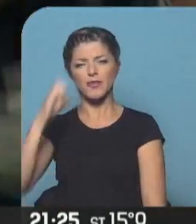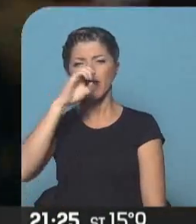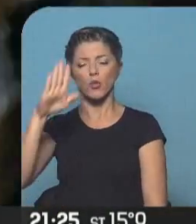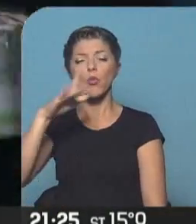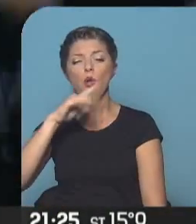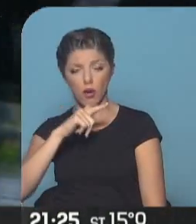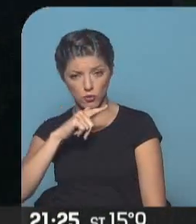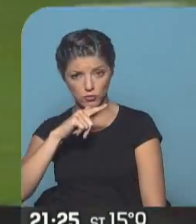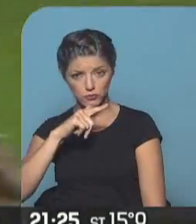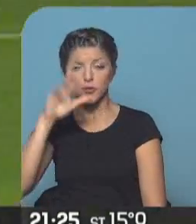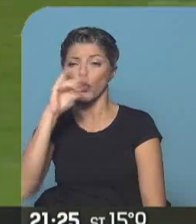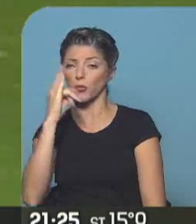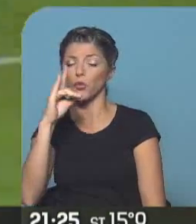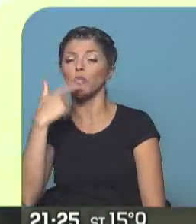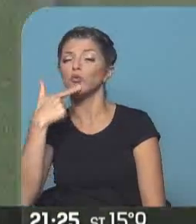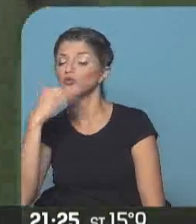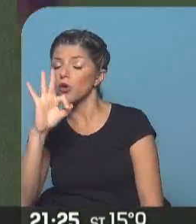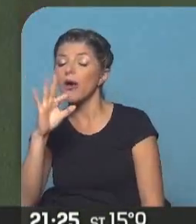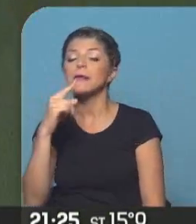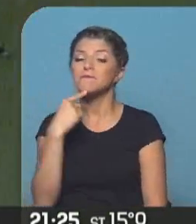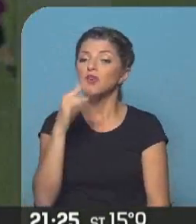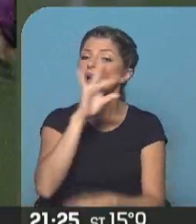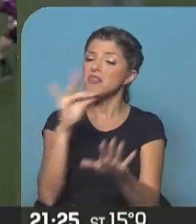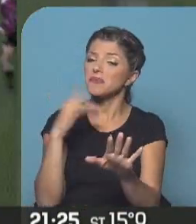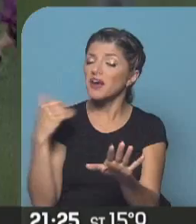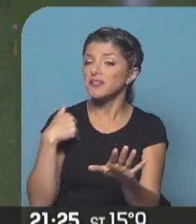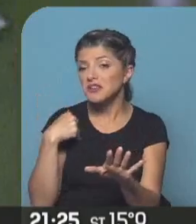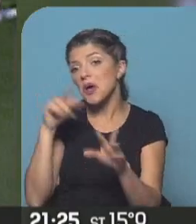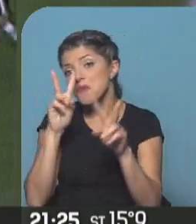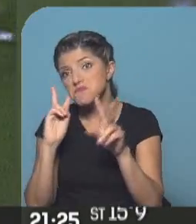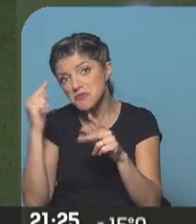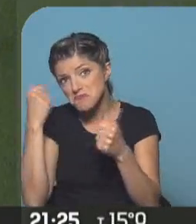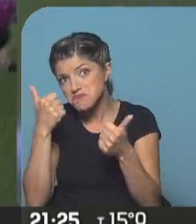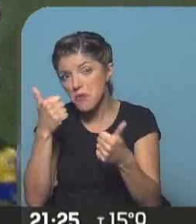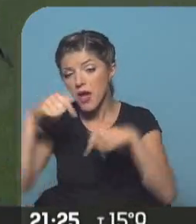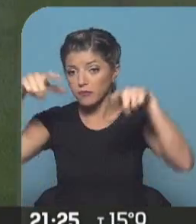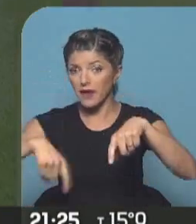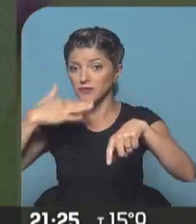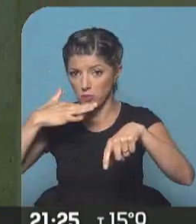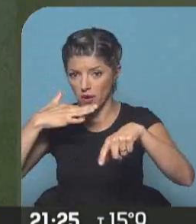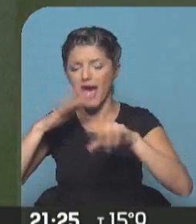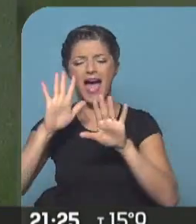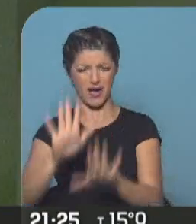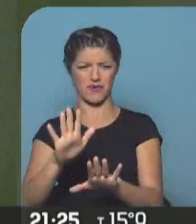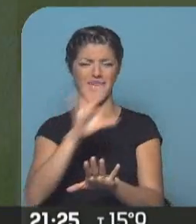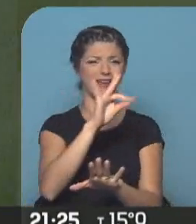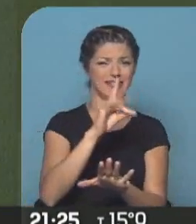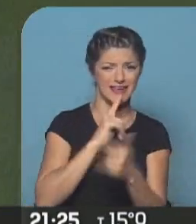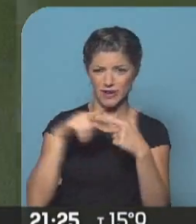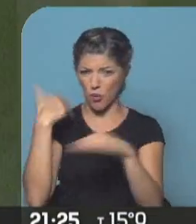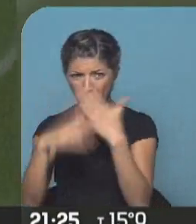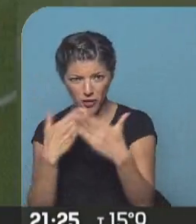que Sampaoli vería con buenos ojos jugar en la Bombonera. La realidad es que ni Sampaoli ni los jugadores han pedido